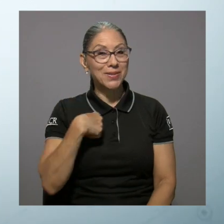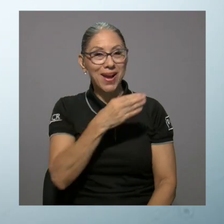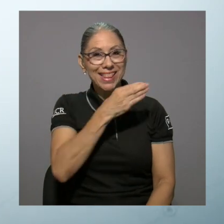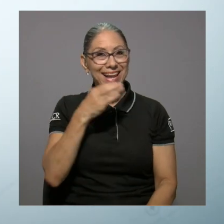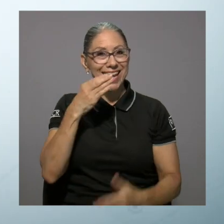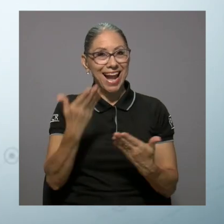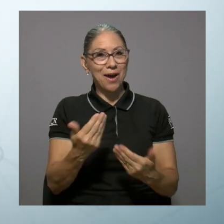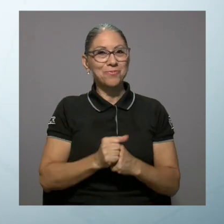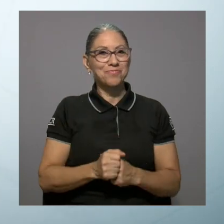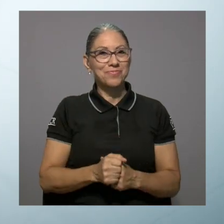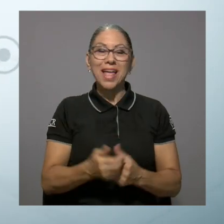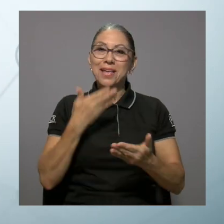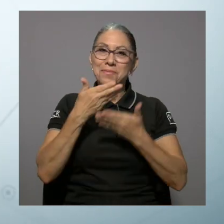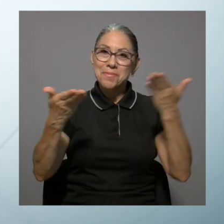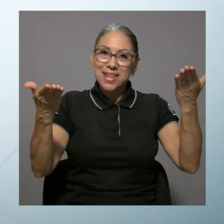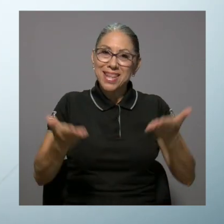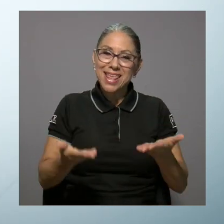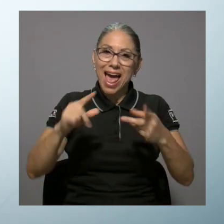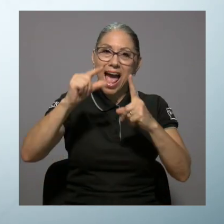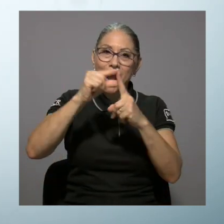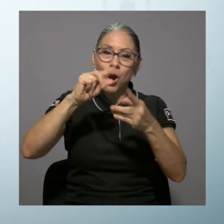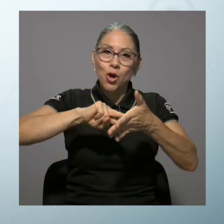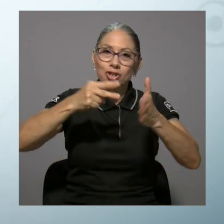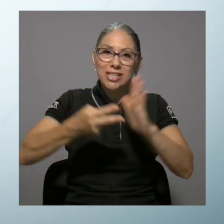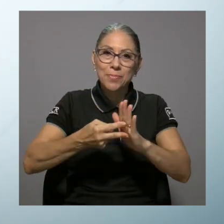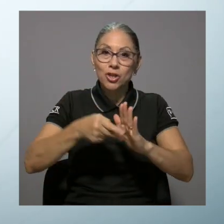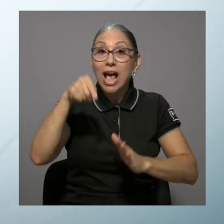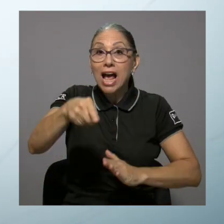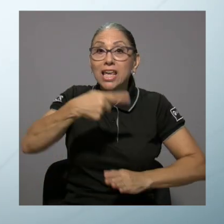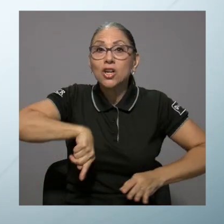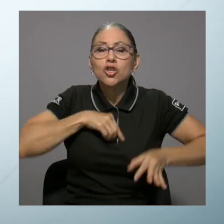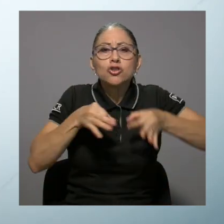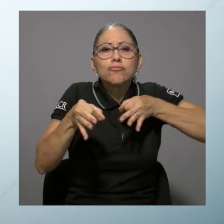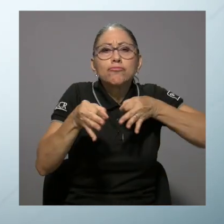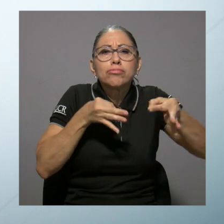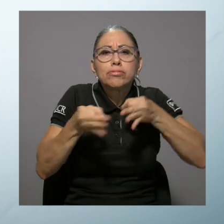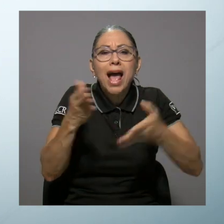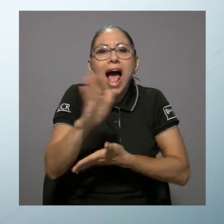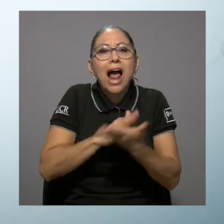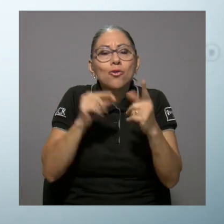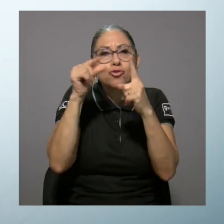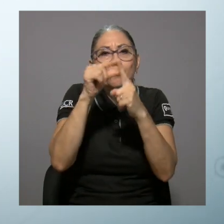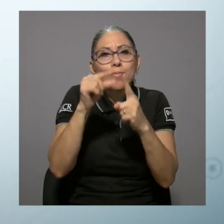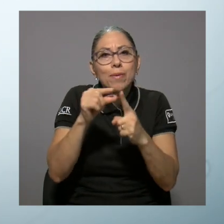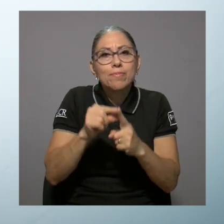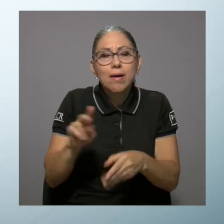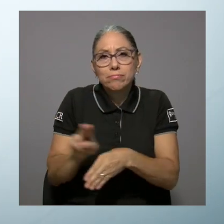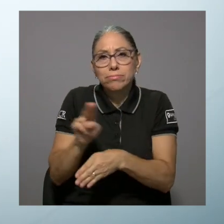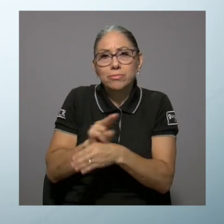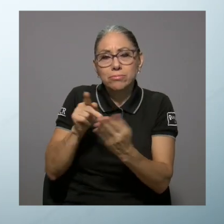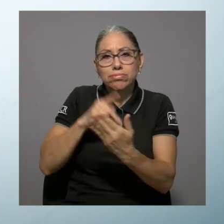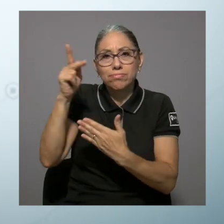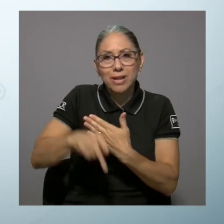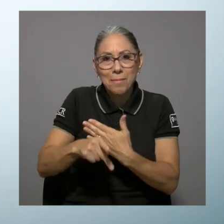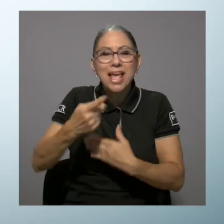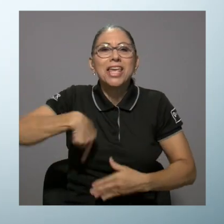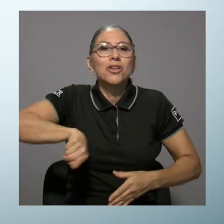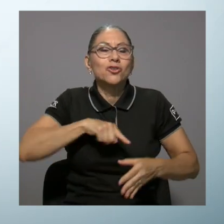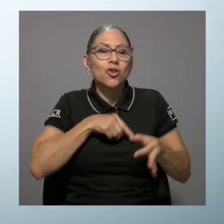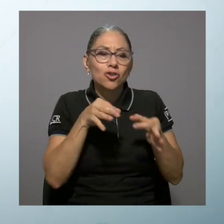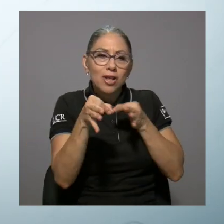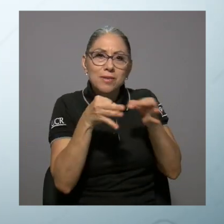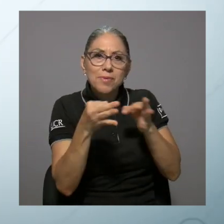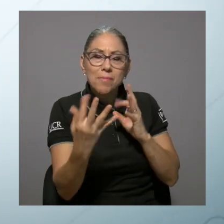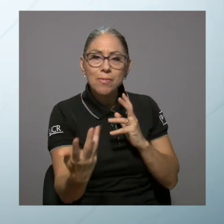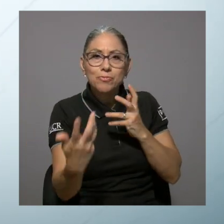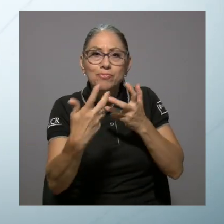Hola, soy Catalina Lao y les doy la bienvenida a Conceptos, el espacio donde definimos algunos de los términos que se usaron en el programa y los